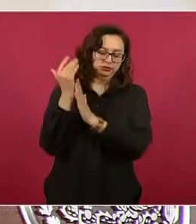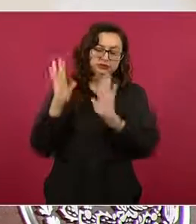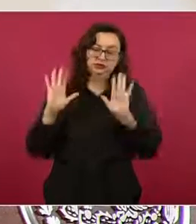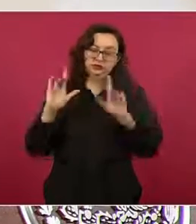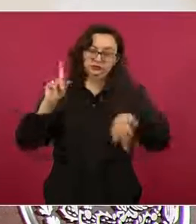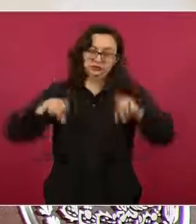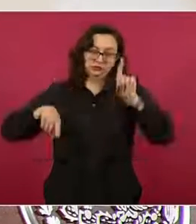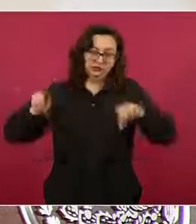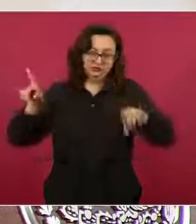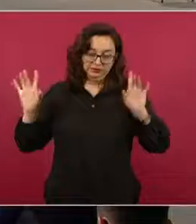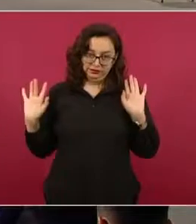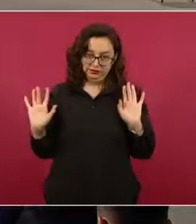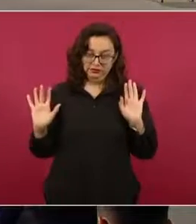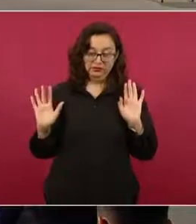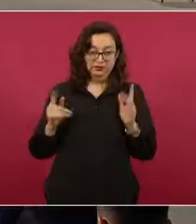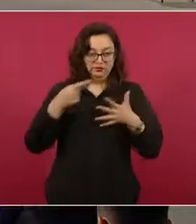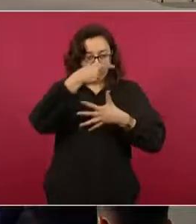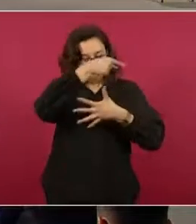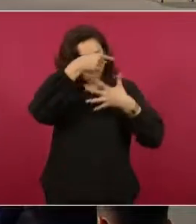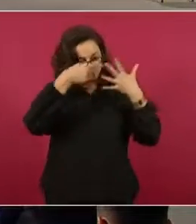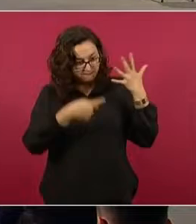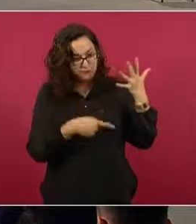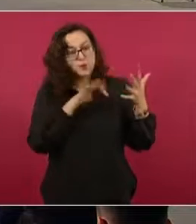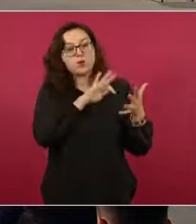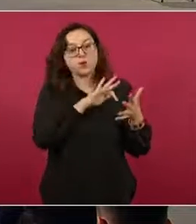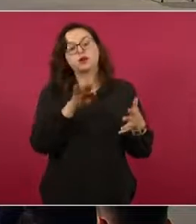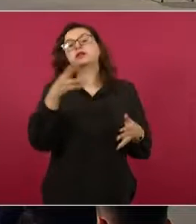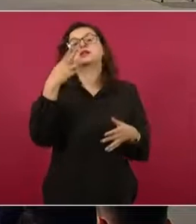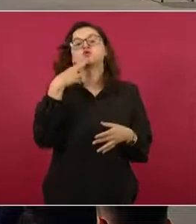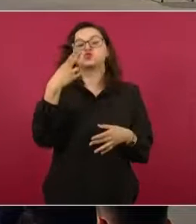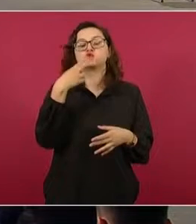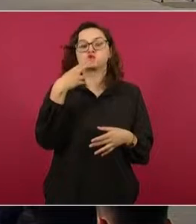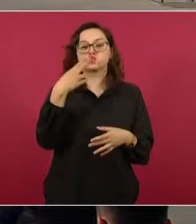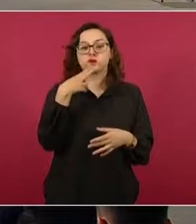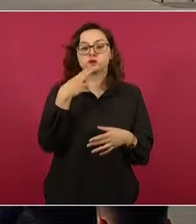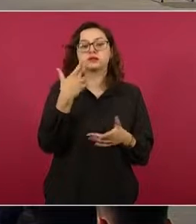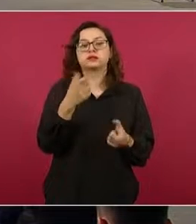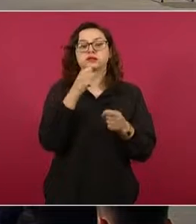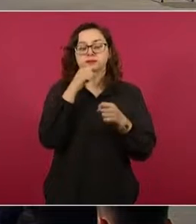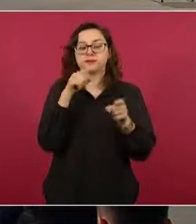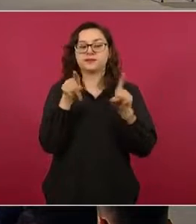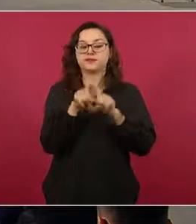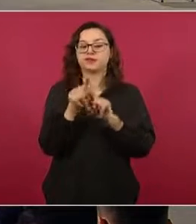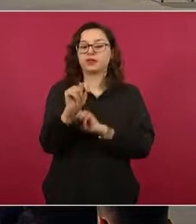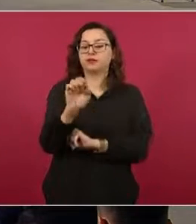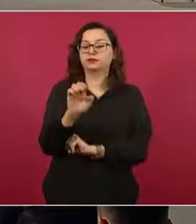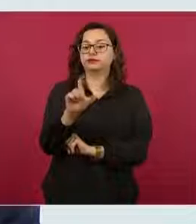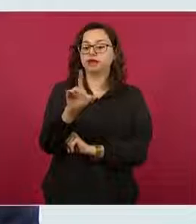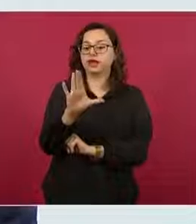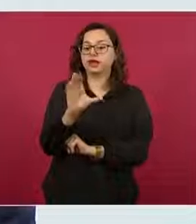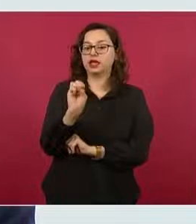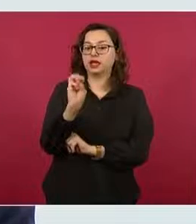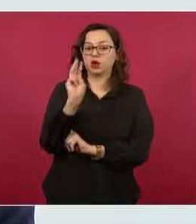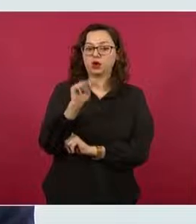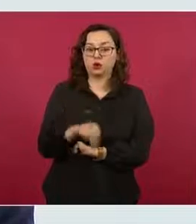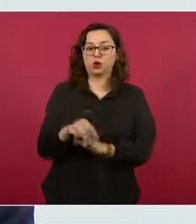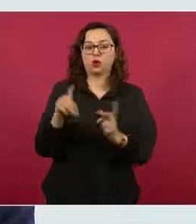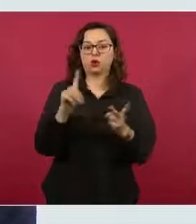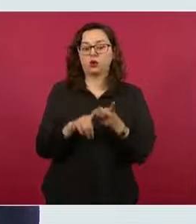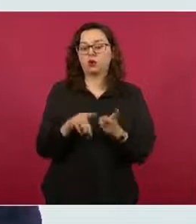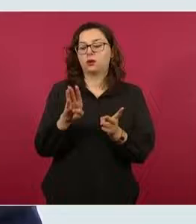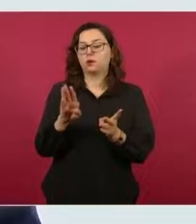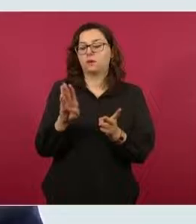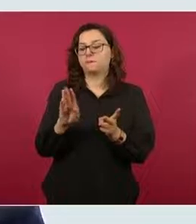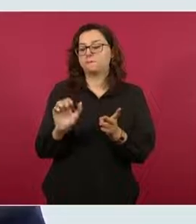riesgo. Incluso si quieren lo pueden hacer a través de Telecom o de Banco del Bienestar y pueden contactar